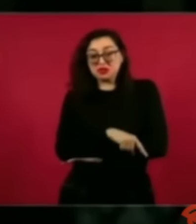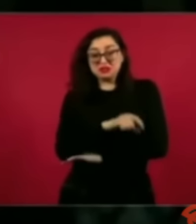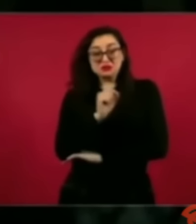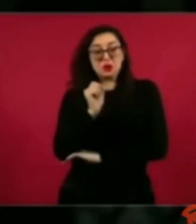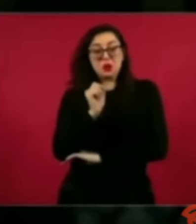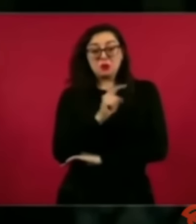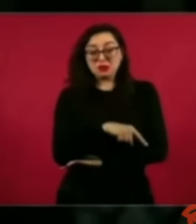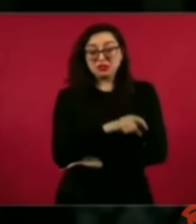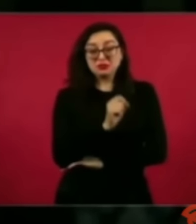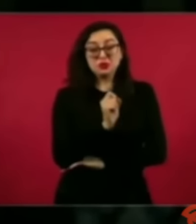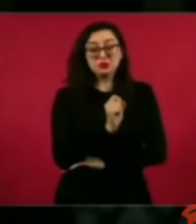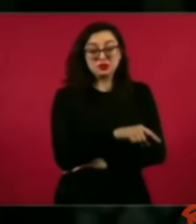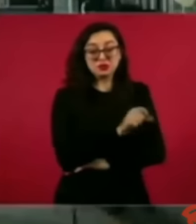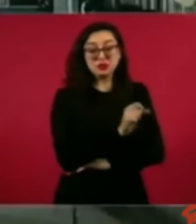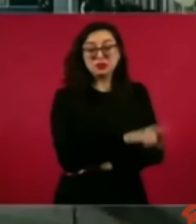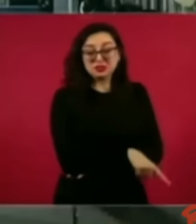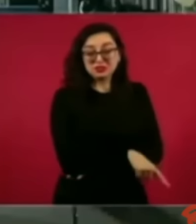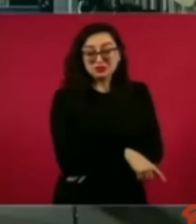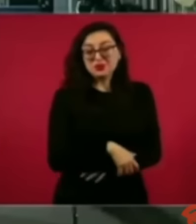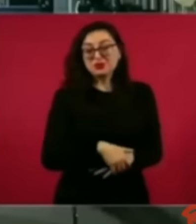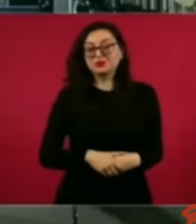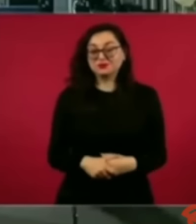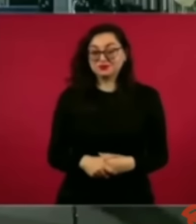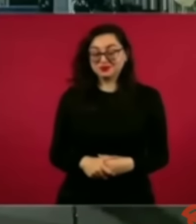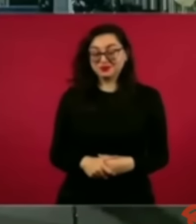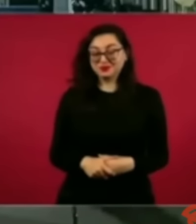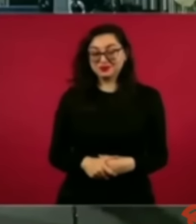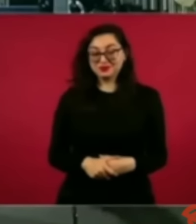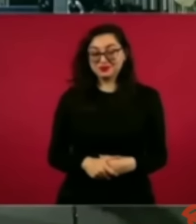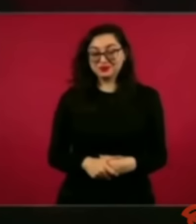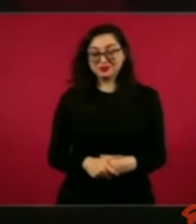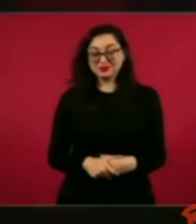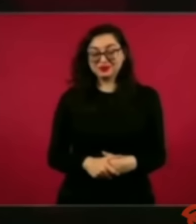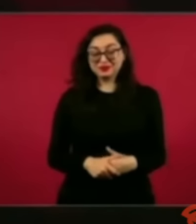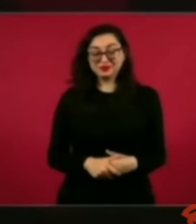en Tabasco, cuando